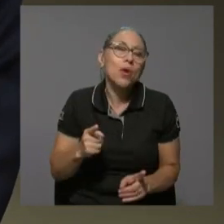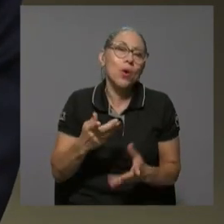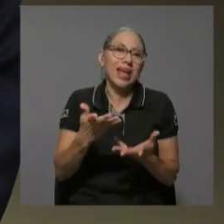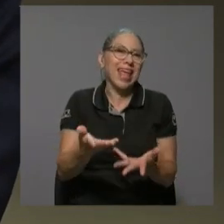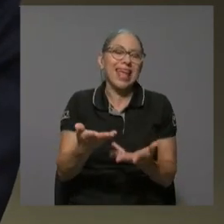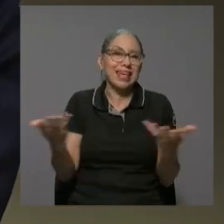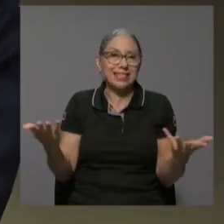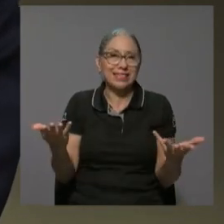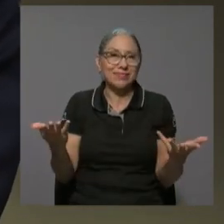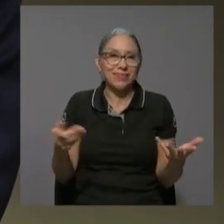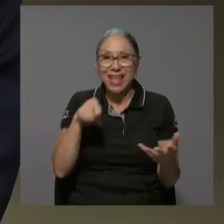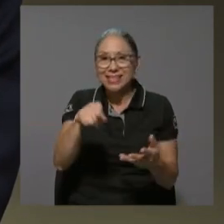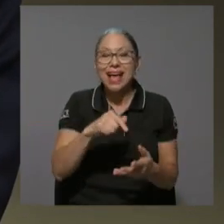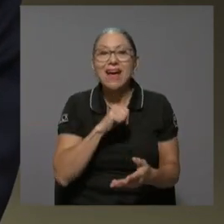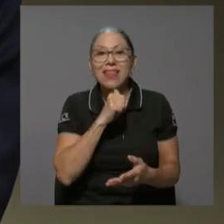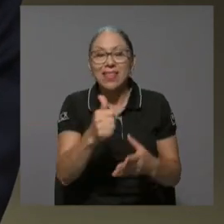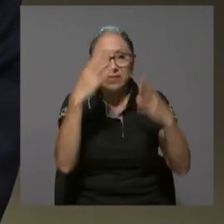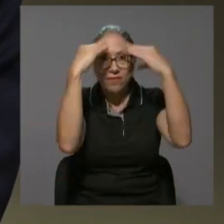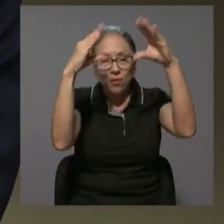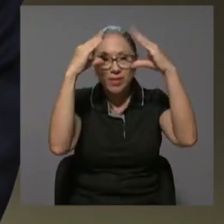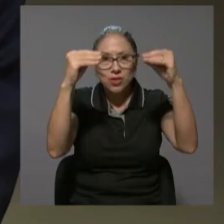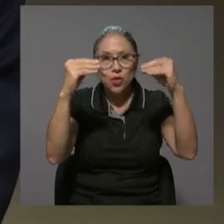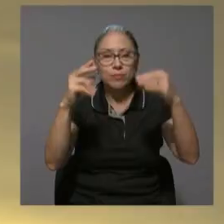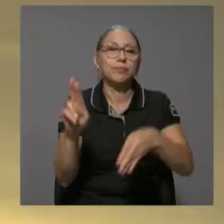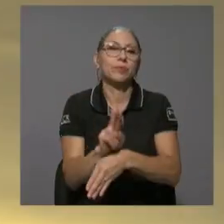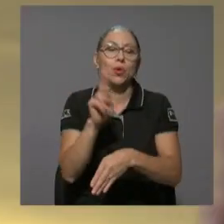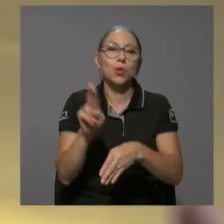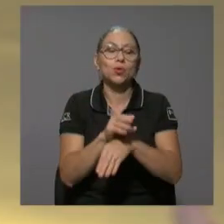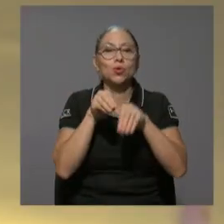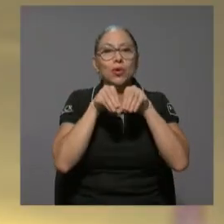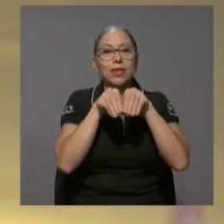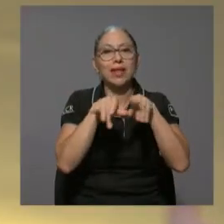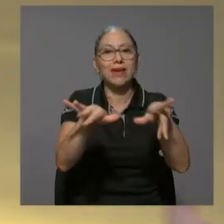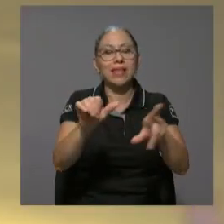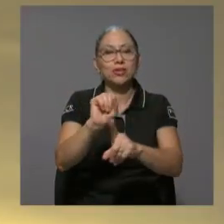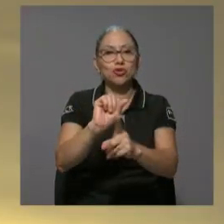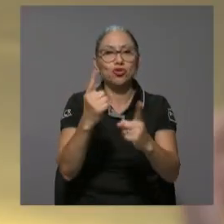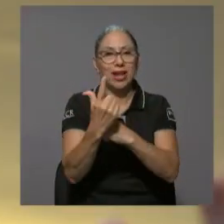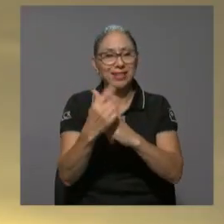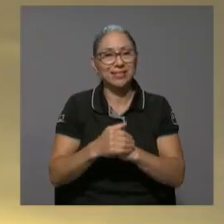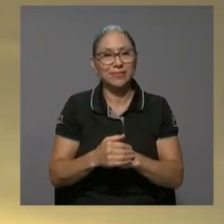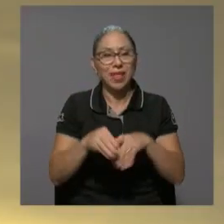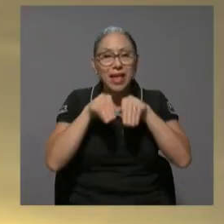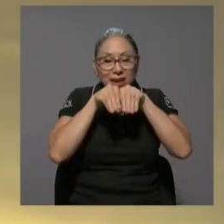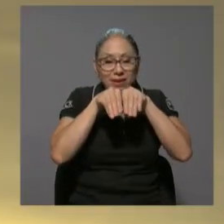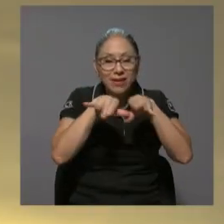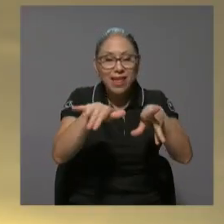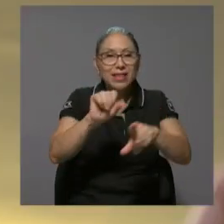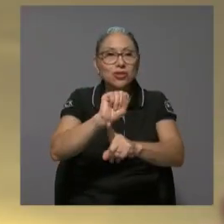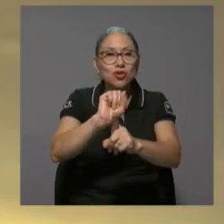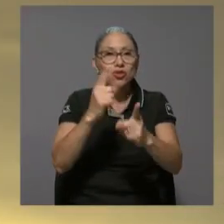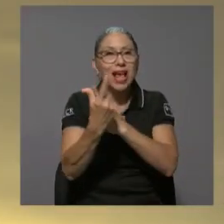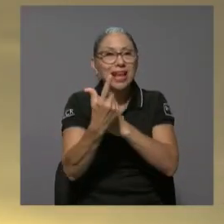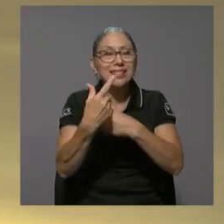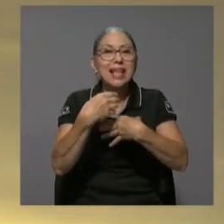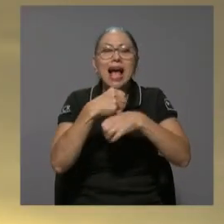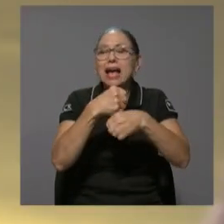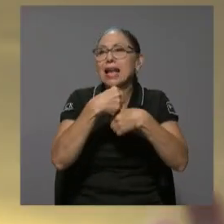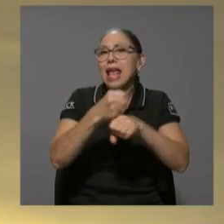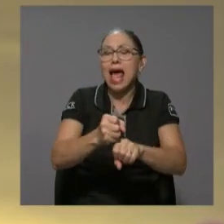redes sociales. Que indudablemente las redes sociales han creado todo un instrumental de